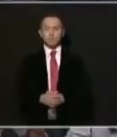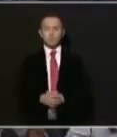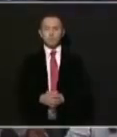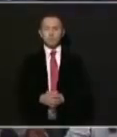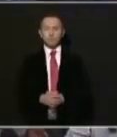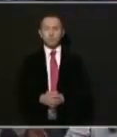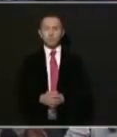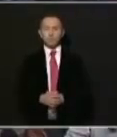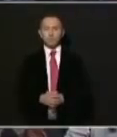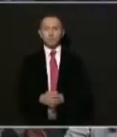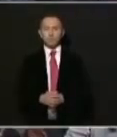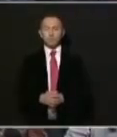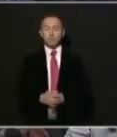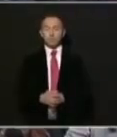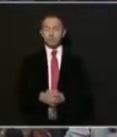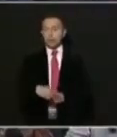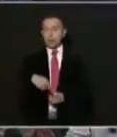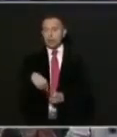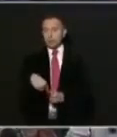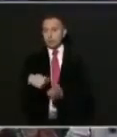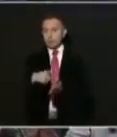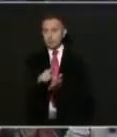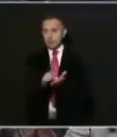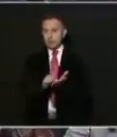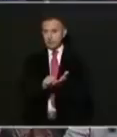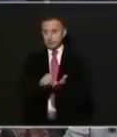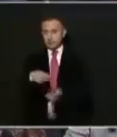En este mes